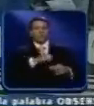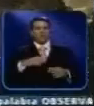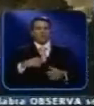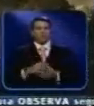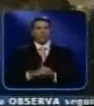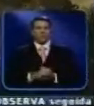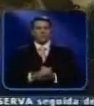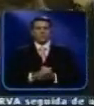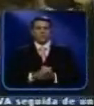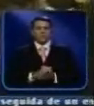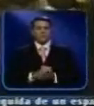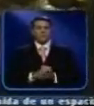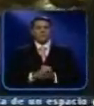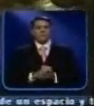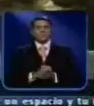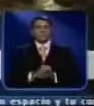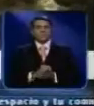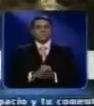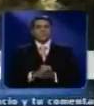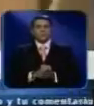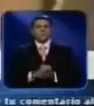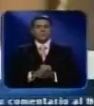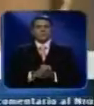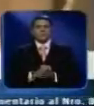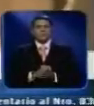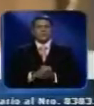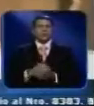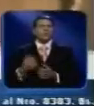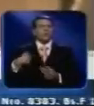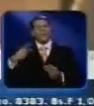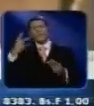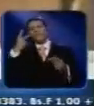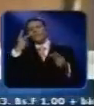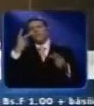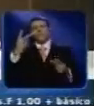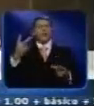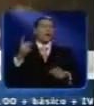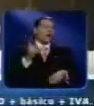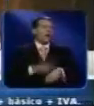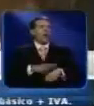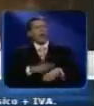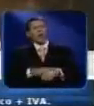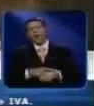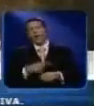No veo la hora de correr bajo la lluvia.